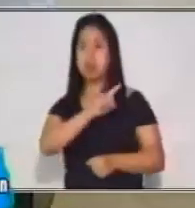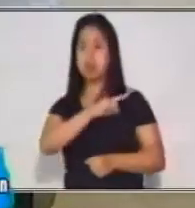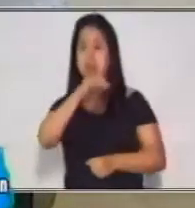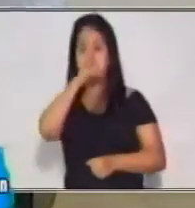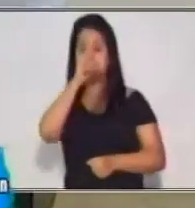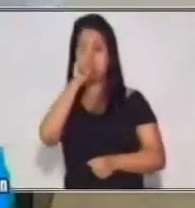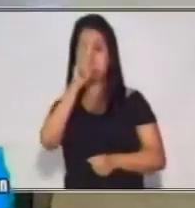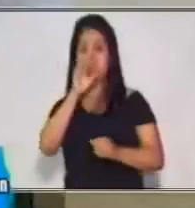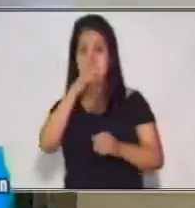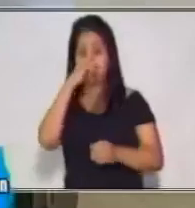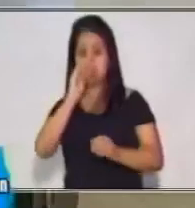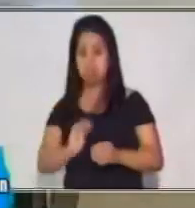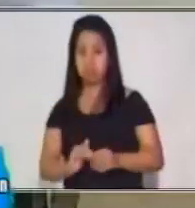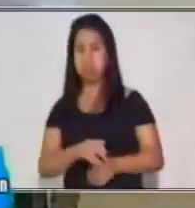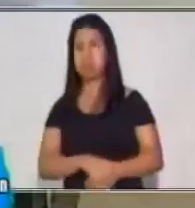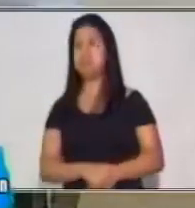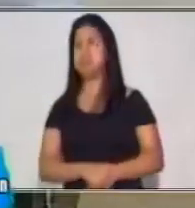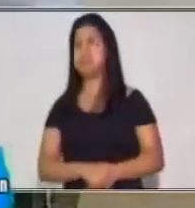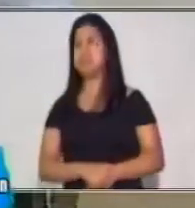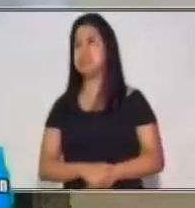2 niños, el número 10.